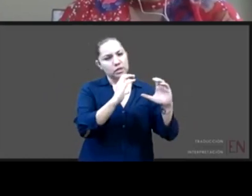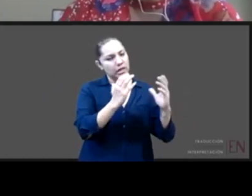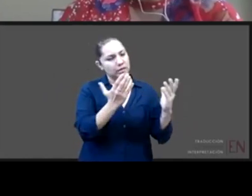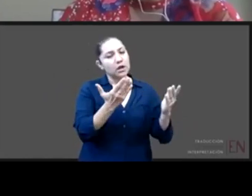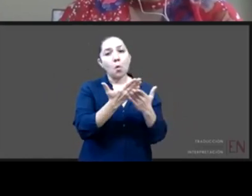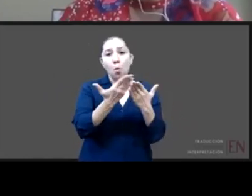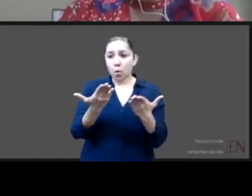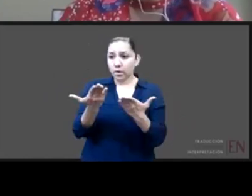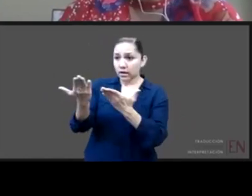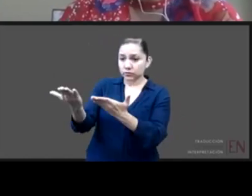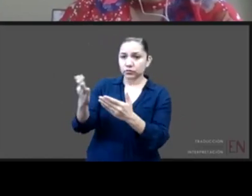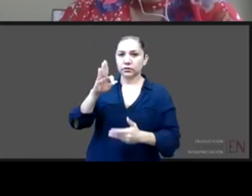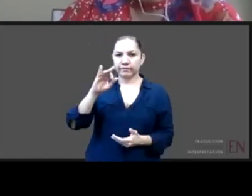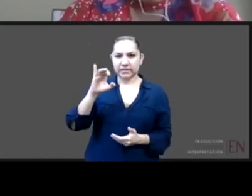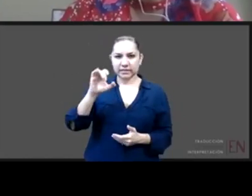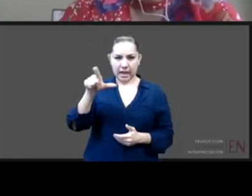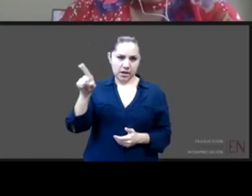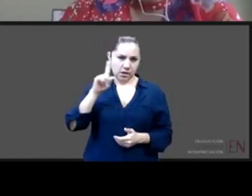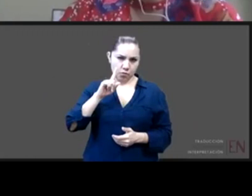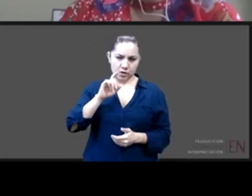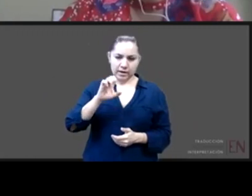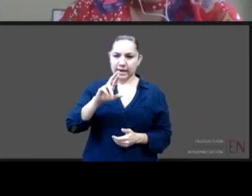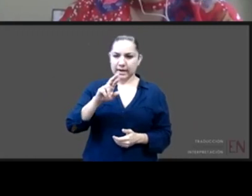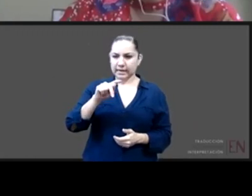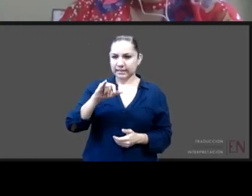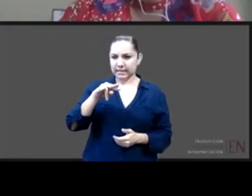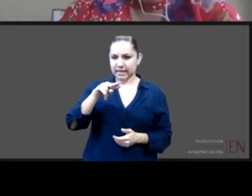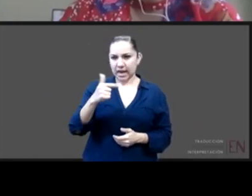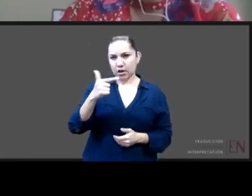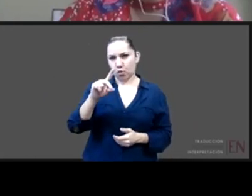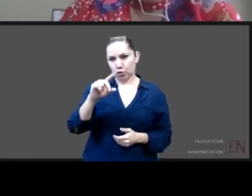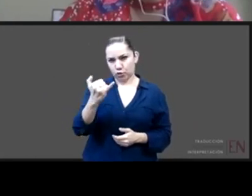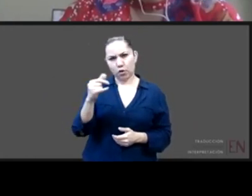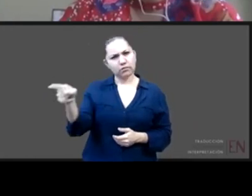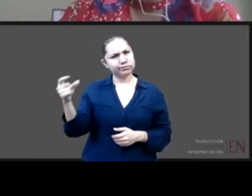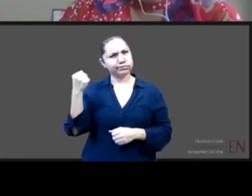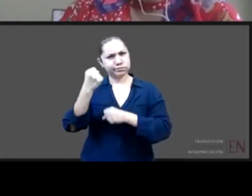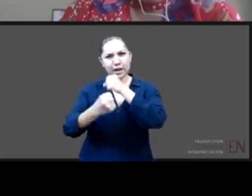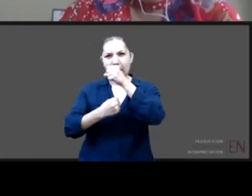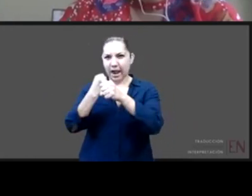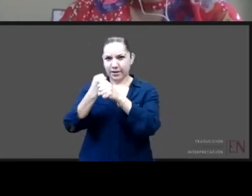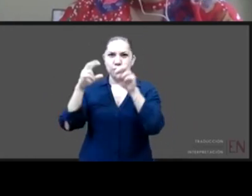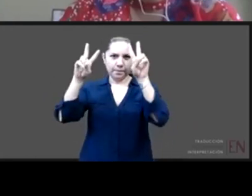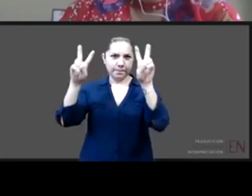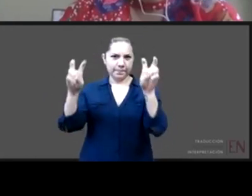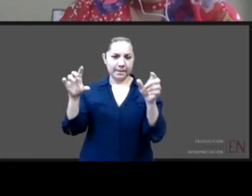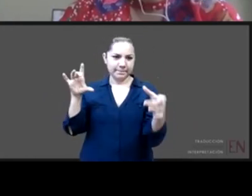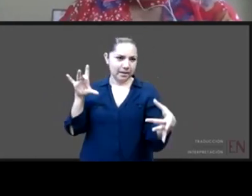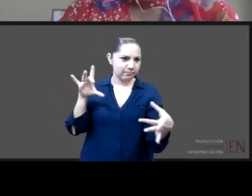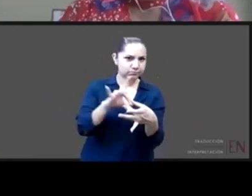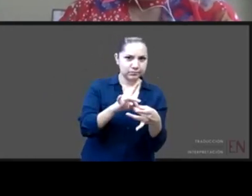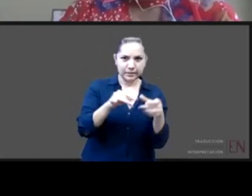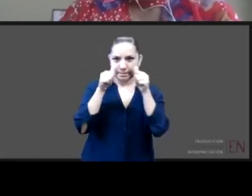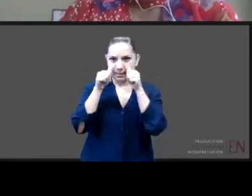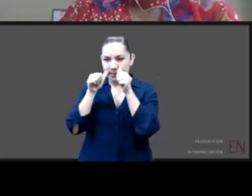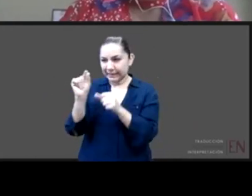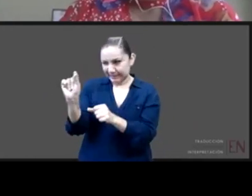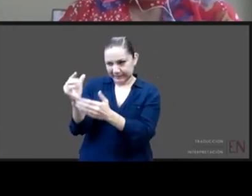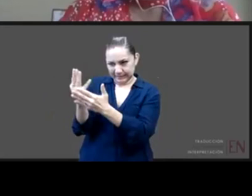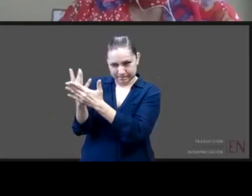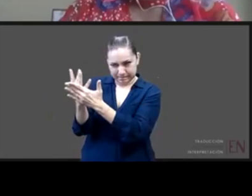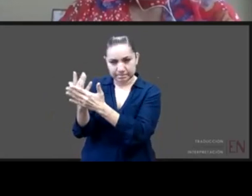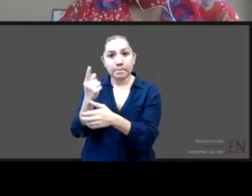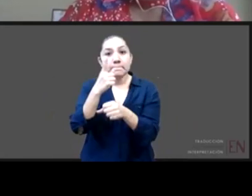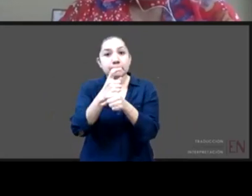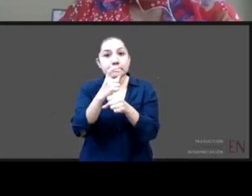la fiscal Ernestina Godoy, una colega y una aliada de muchos años en esta batalla. Permíteme, Ernestina, un momentito. Solamente agradecer a todos los que nos